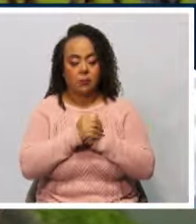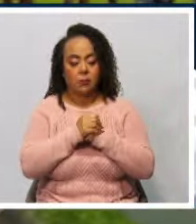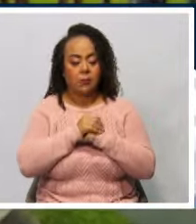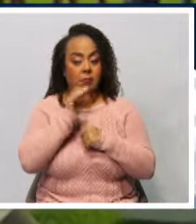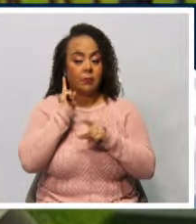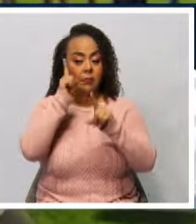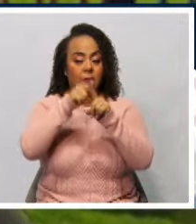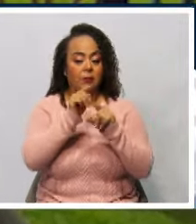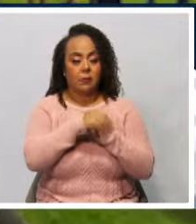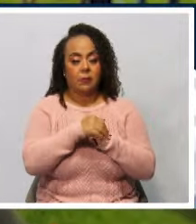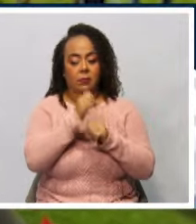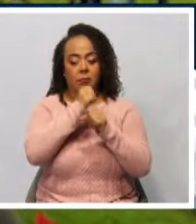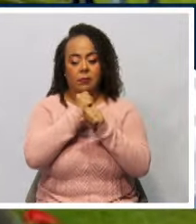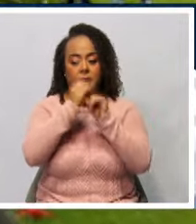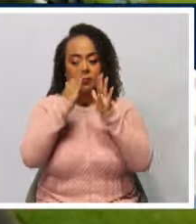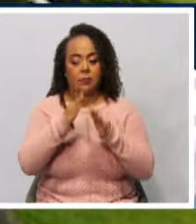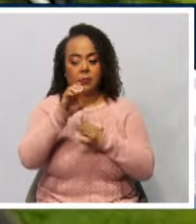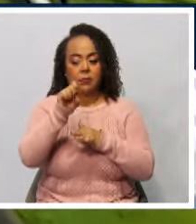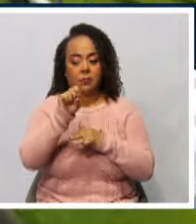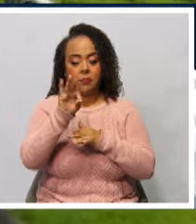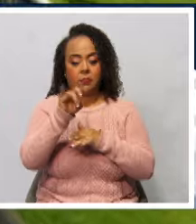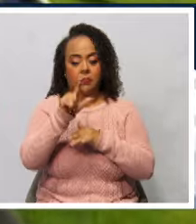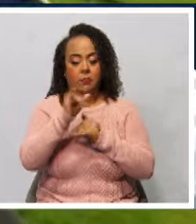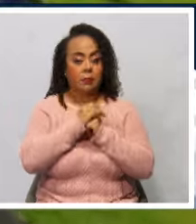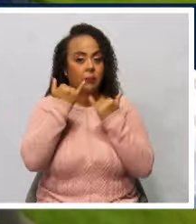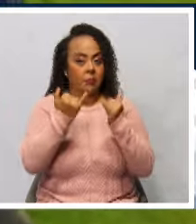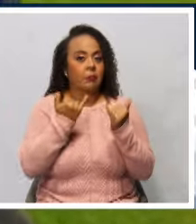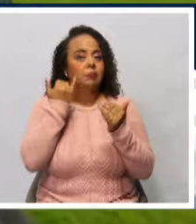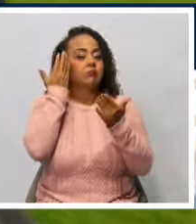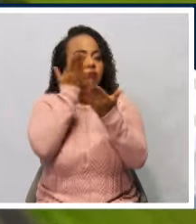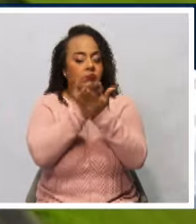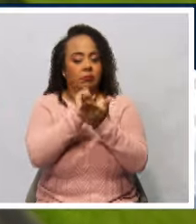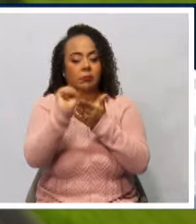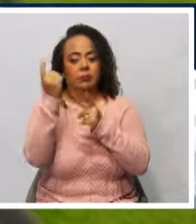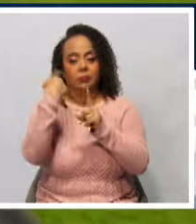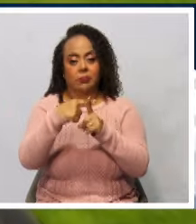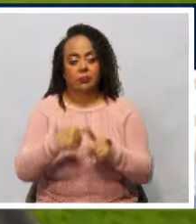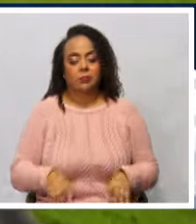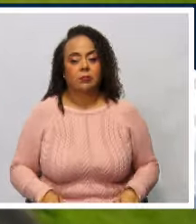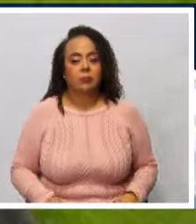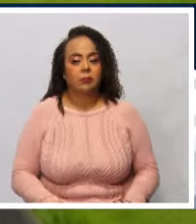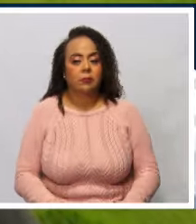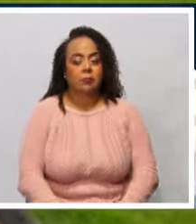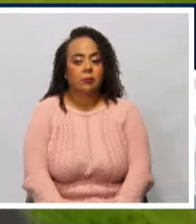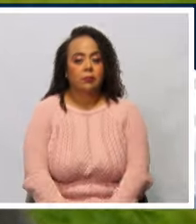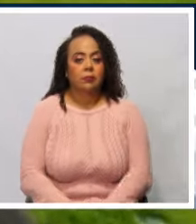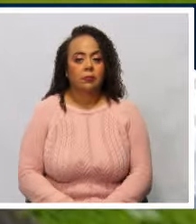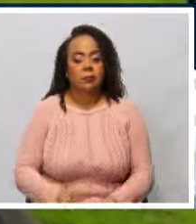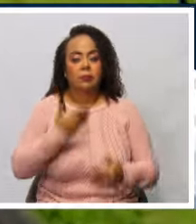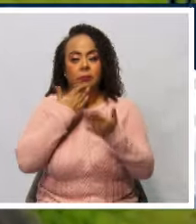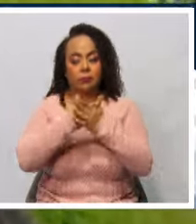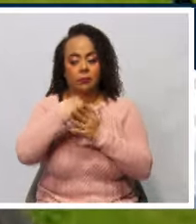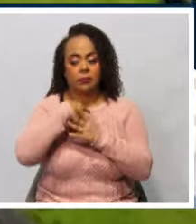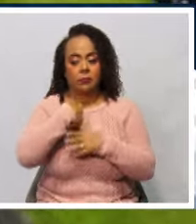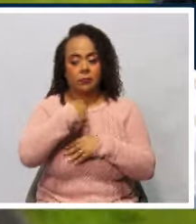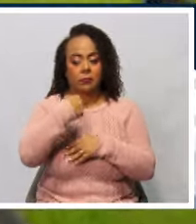inclusive un personero del Estelí ya estuvo presente en Santa Cruz. Bueno, yo ya tengo el sí